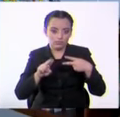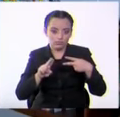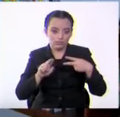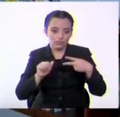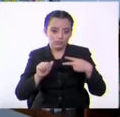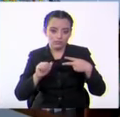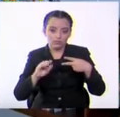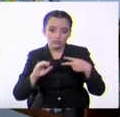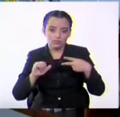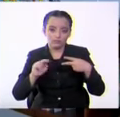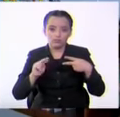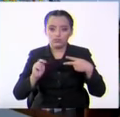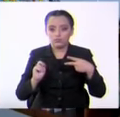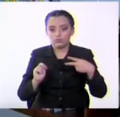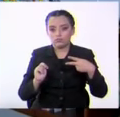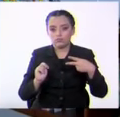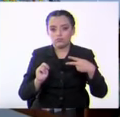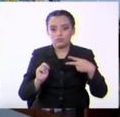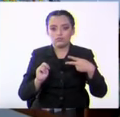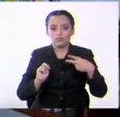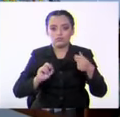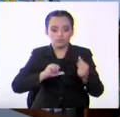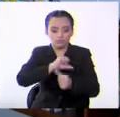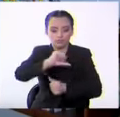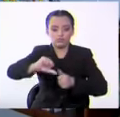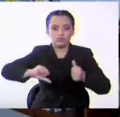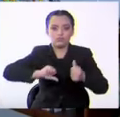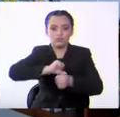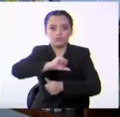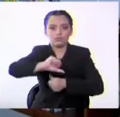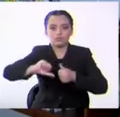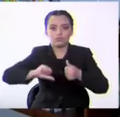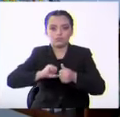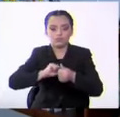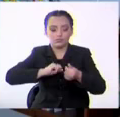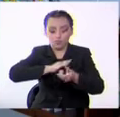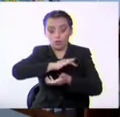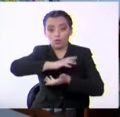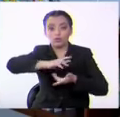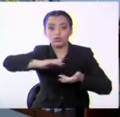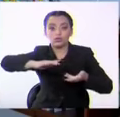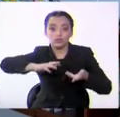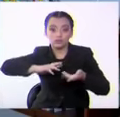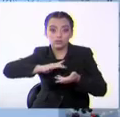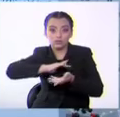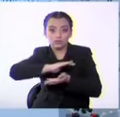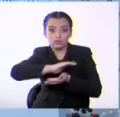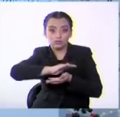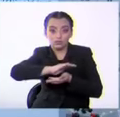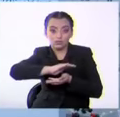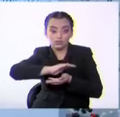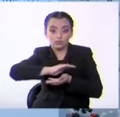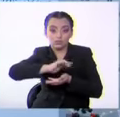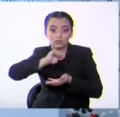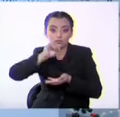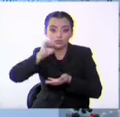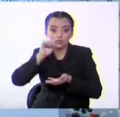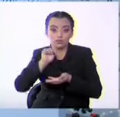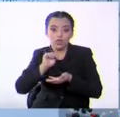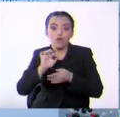a todas aquellas interacciones que suceden dentro de los ecosistemas que podríamos llamar